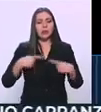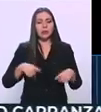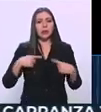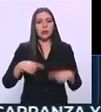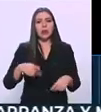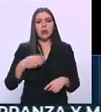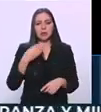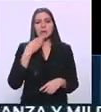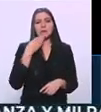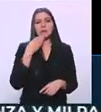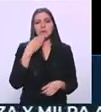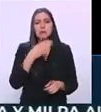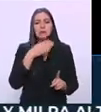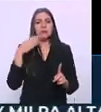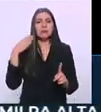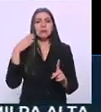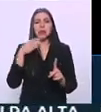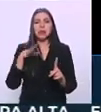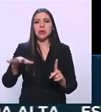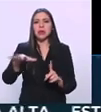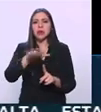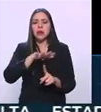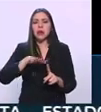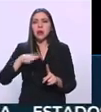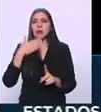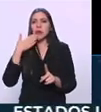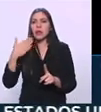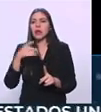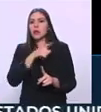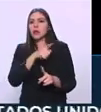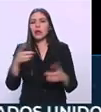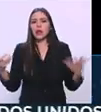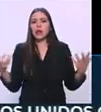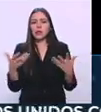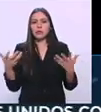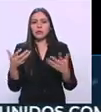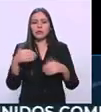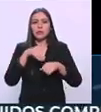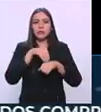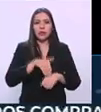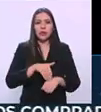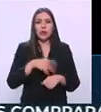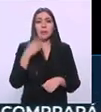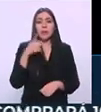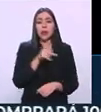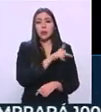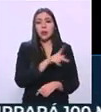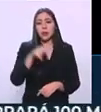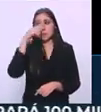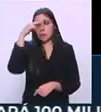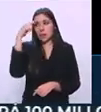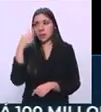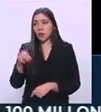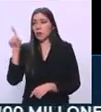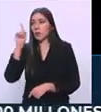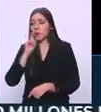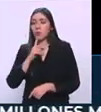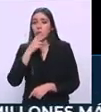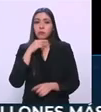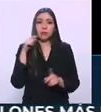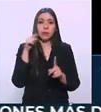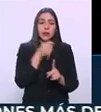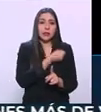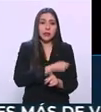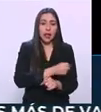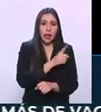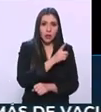manera magnífica, sin necesidad de toques de queda. Pero la salud de las y los mexicanos está en un estado